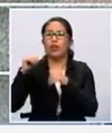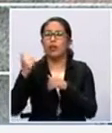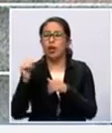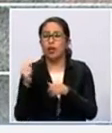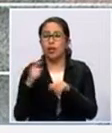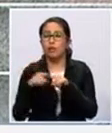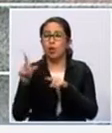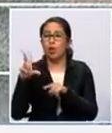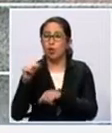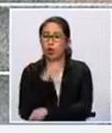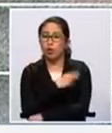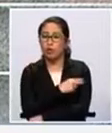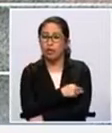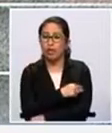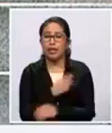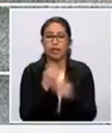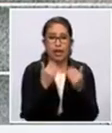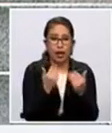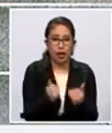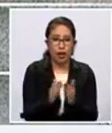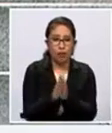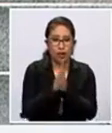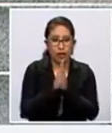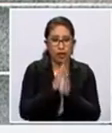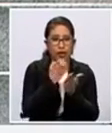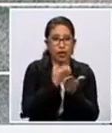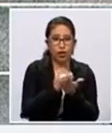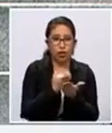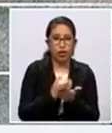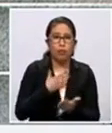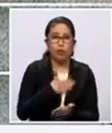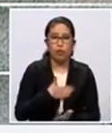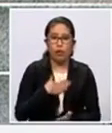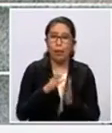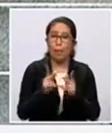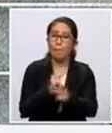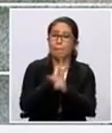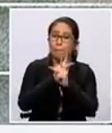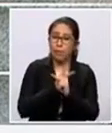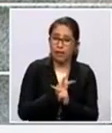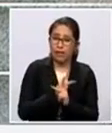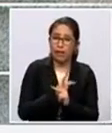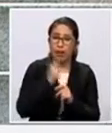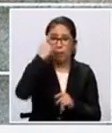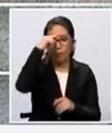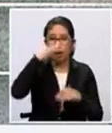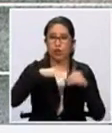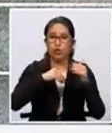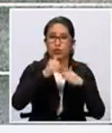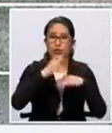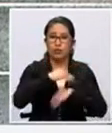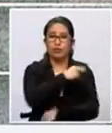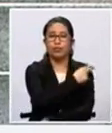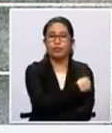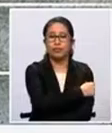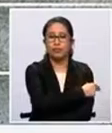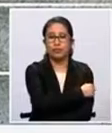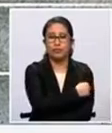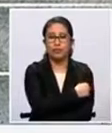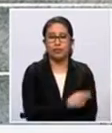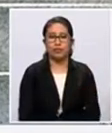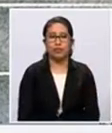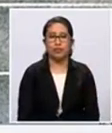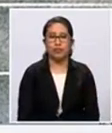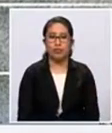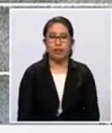a créditos internacionales y que los organismos internacionales que ya están creando